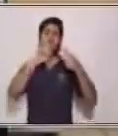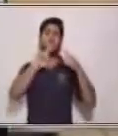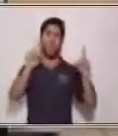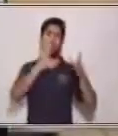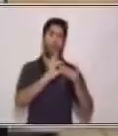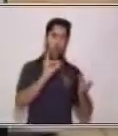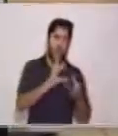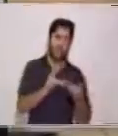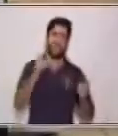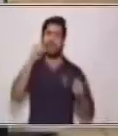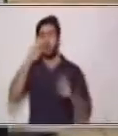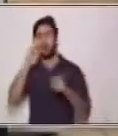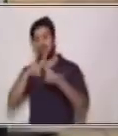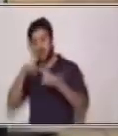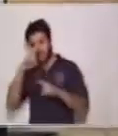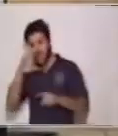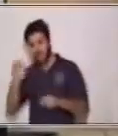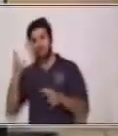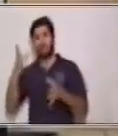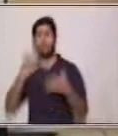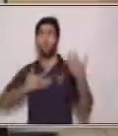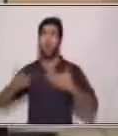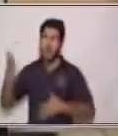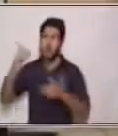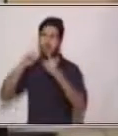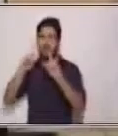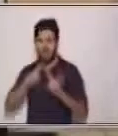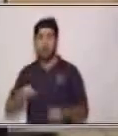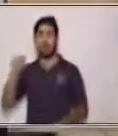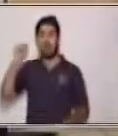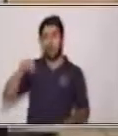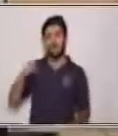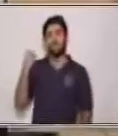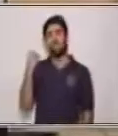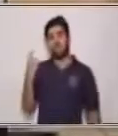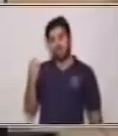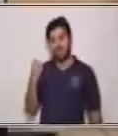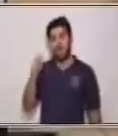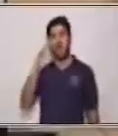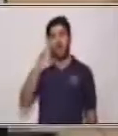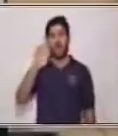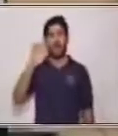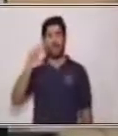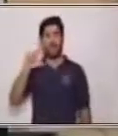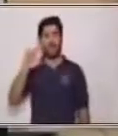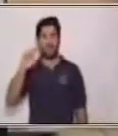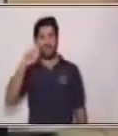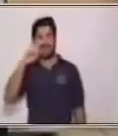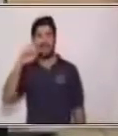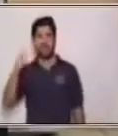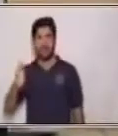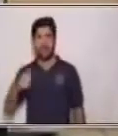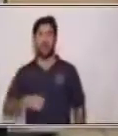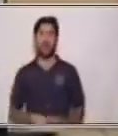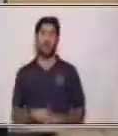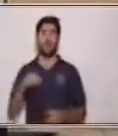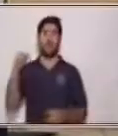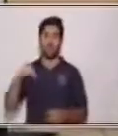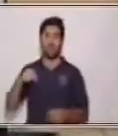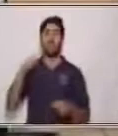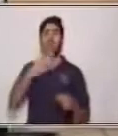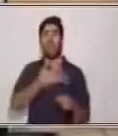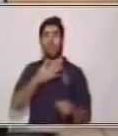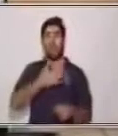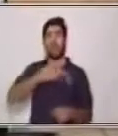la receta corresponde a otro tipo de textos. En esta ocasión vamos a hablar, antes de empezar, sobre los